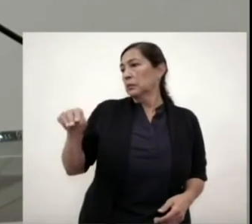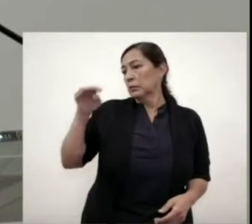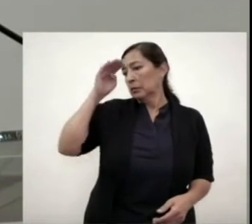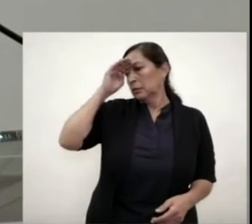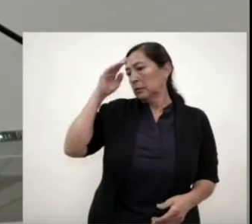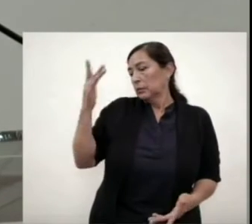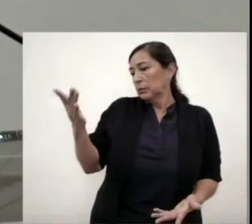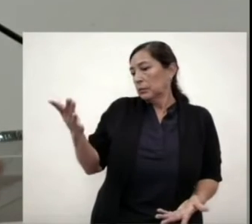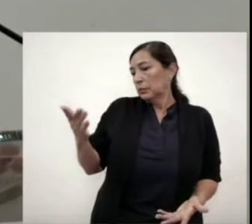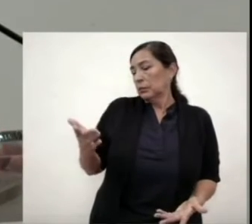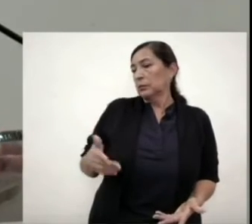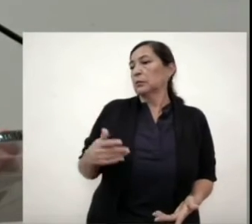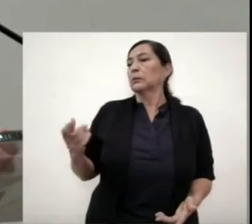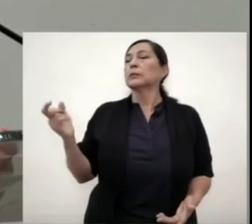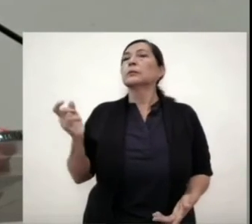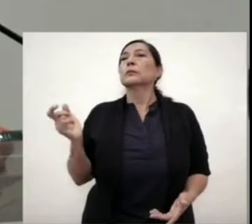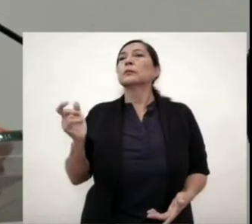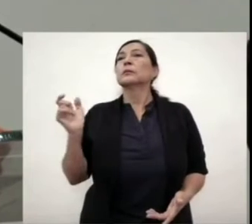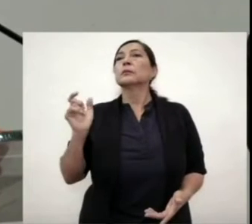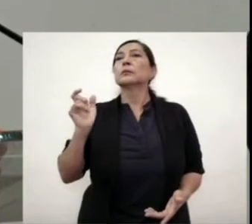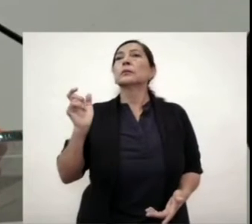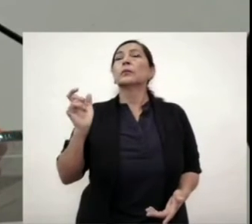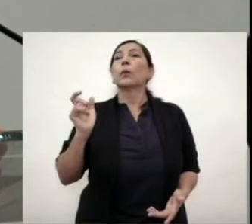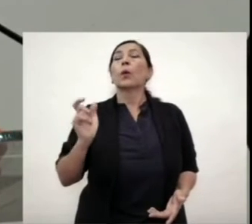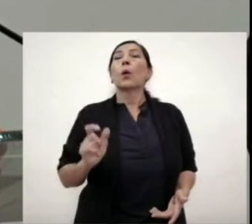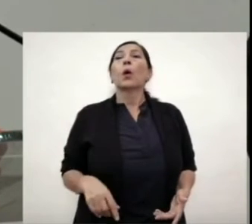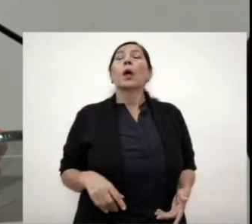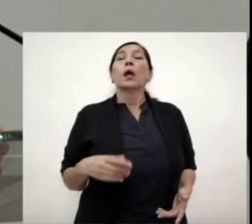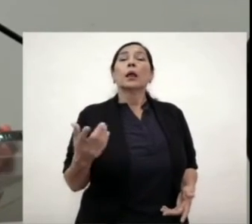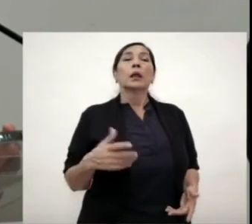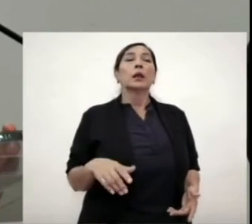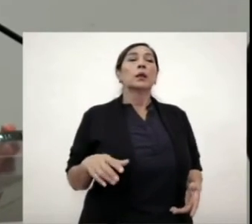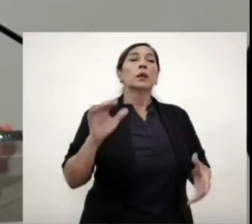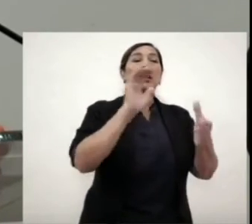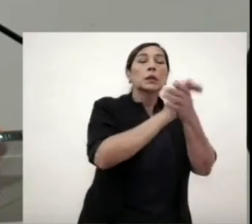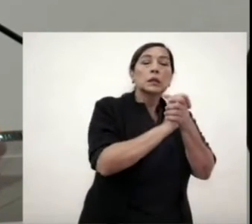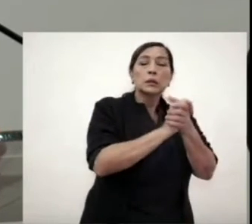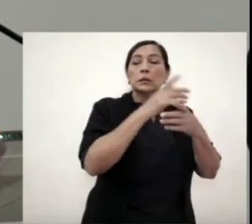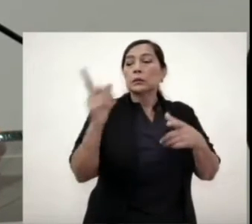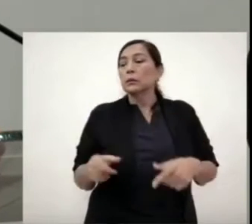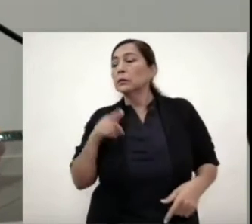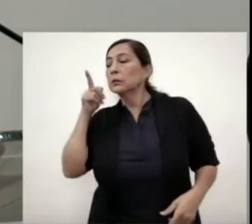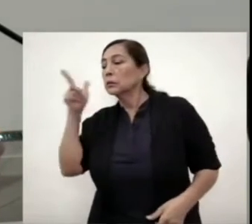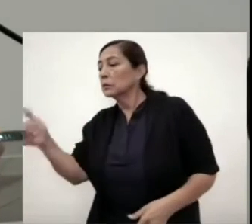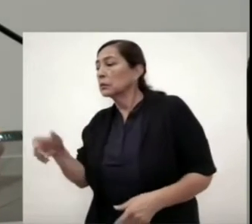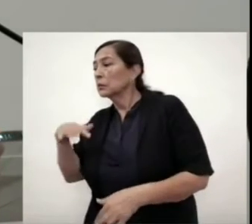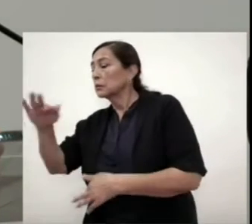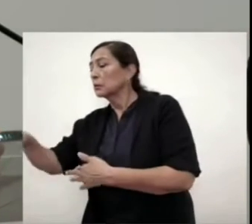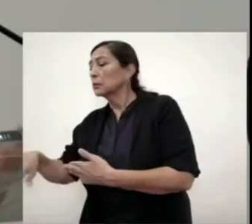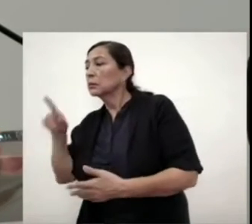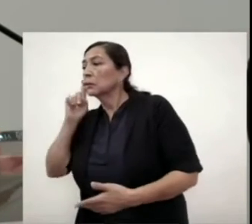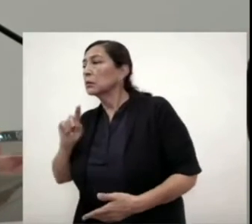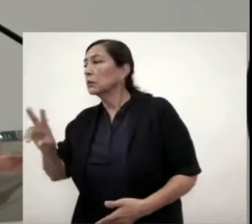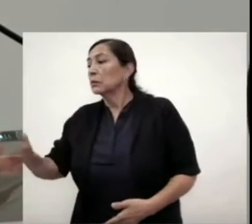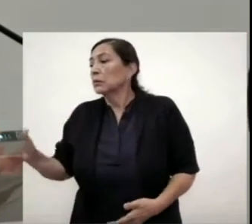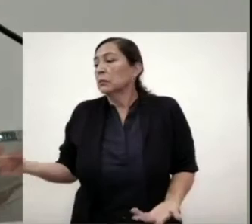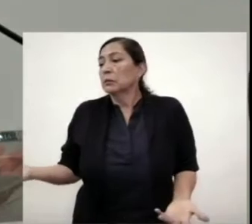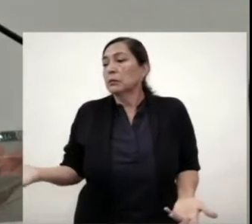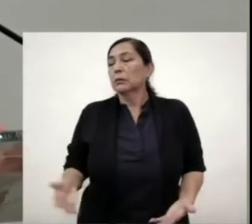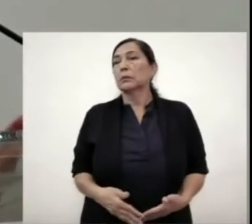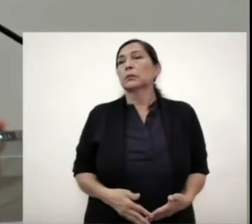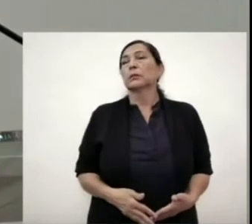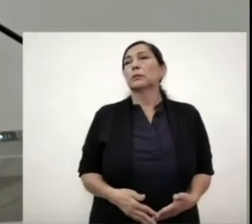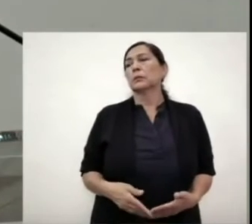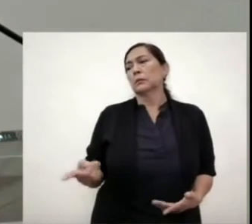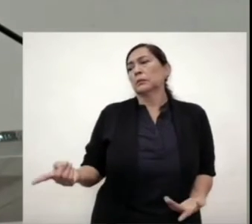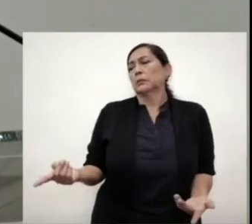agresor es la pareja sentimental, conyugal de la mujer. Eso es